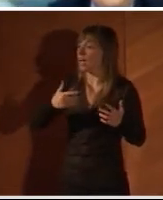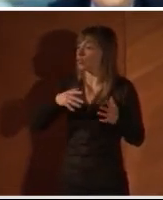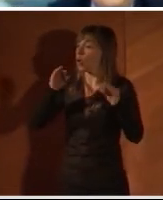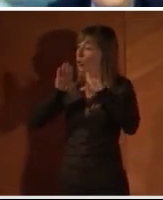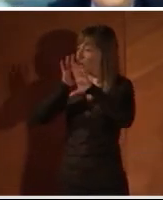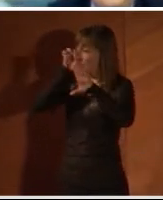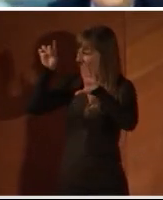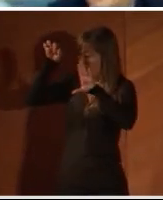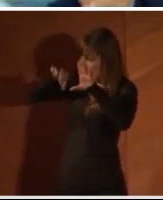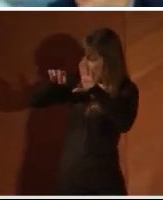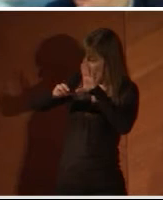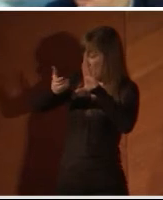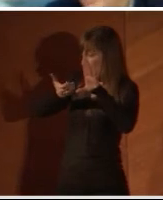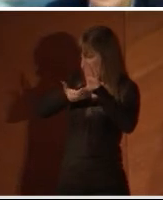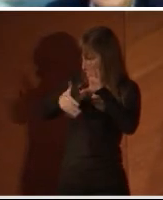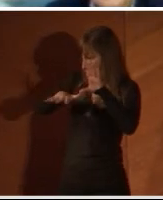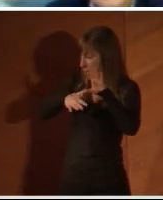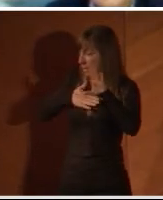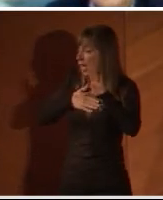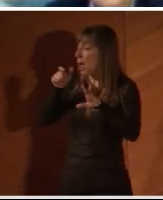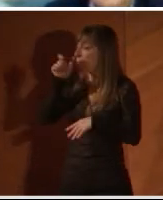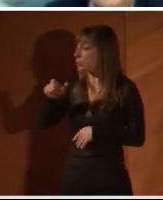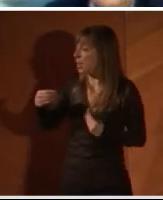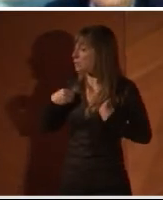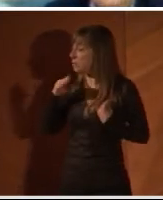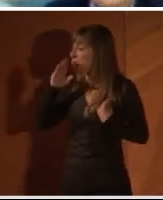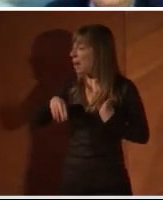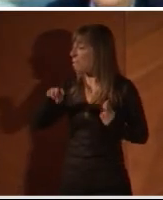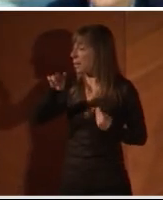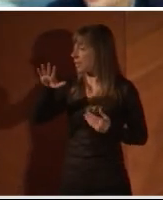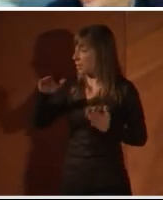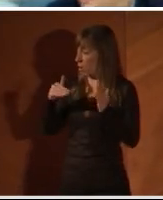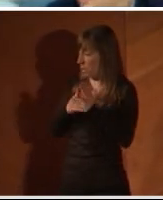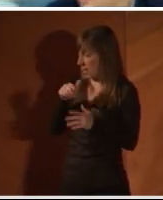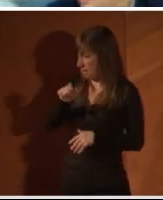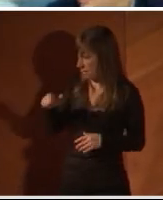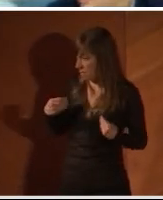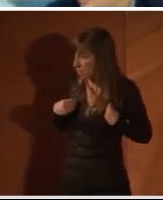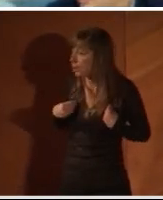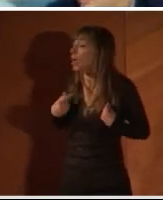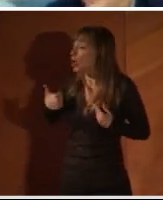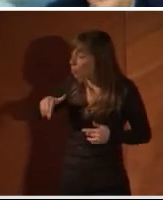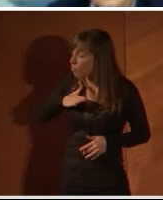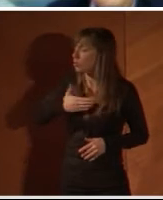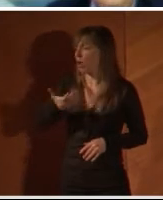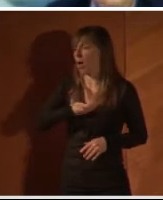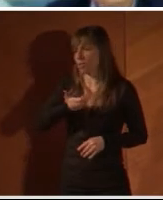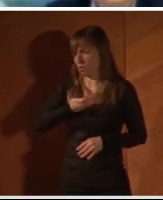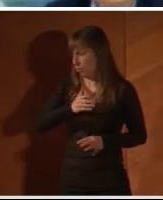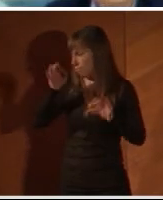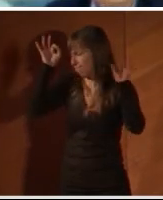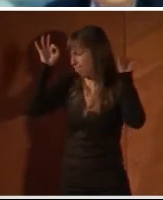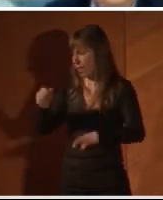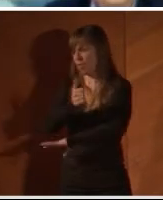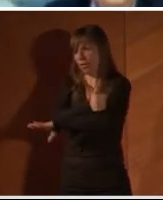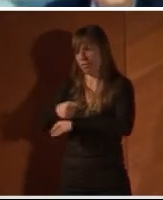Madrid. Tenemos alrededor de 25.000 habitantes y, bueno, para el Ayuntamiento de Ciempozuelos, sin duda, la participación